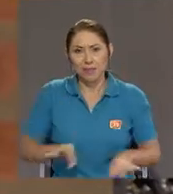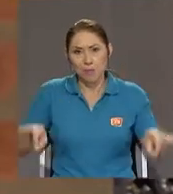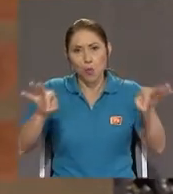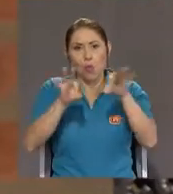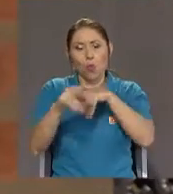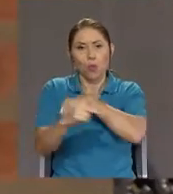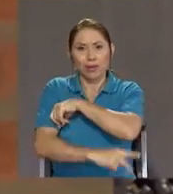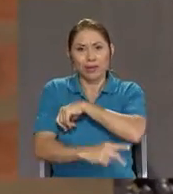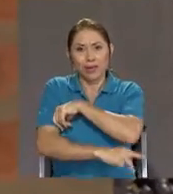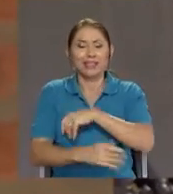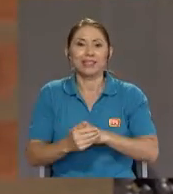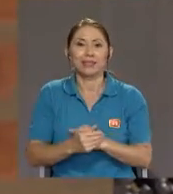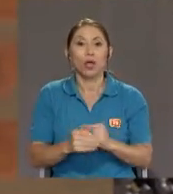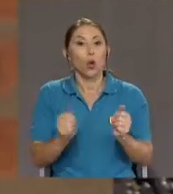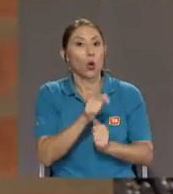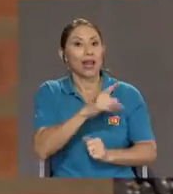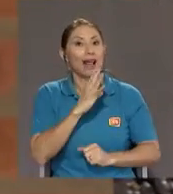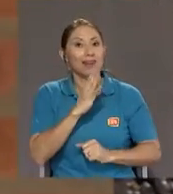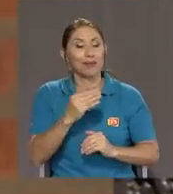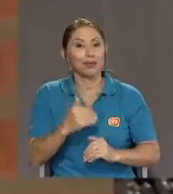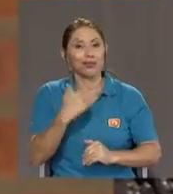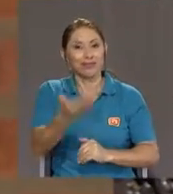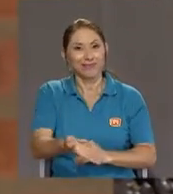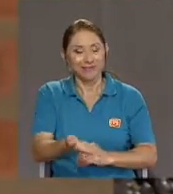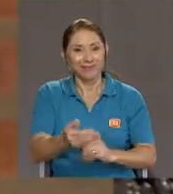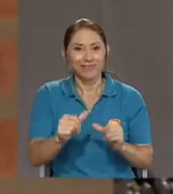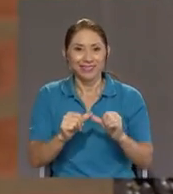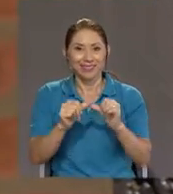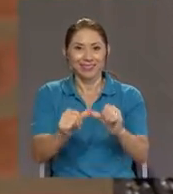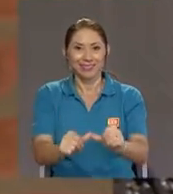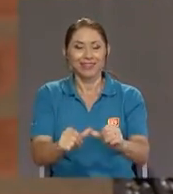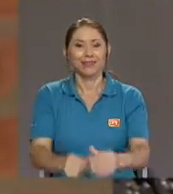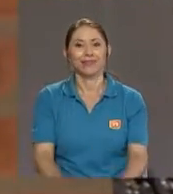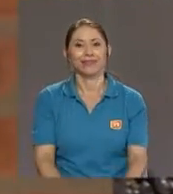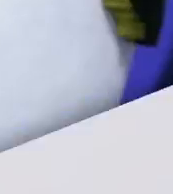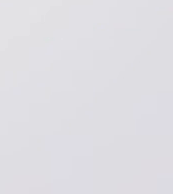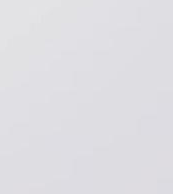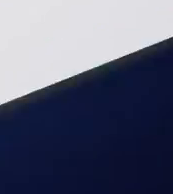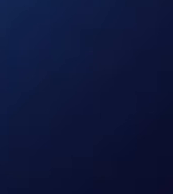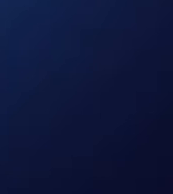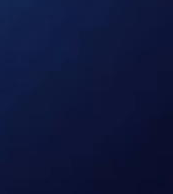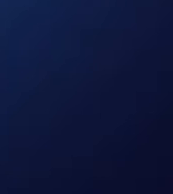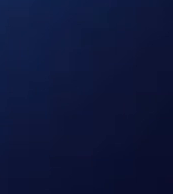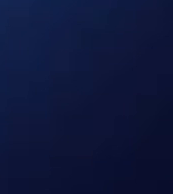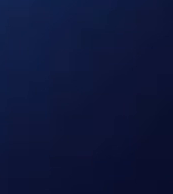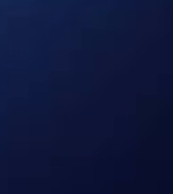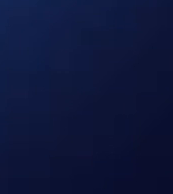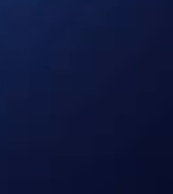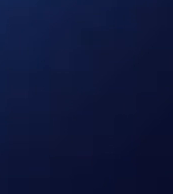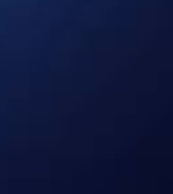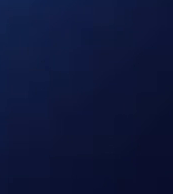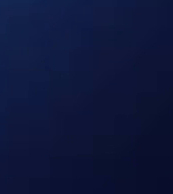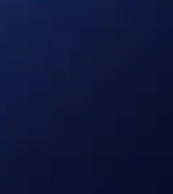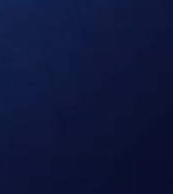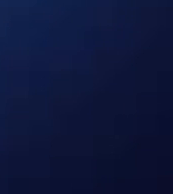país. Con él hablaremos una vez que el canal nos invite a hacerlo. Regresamos.